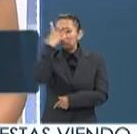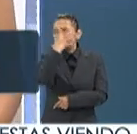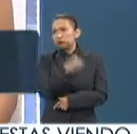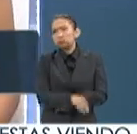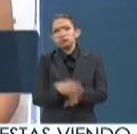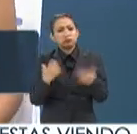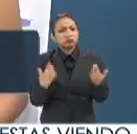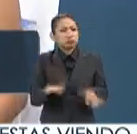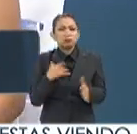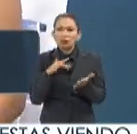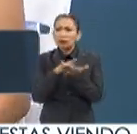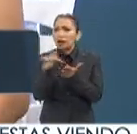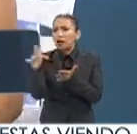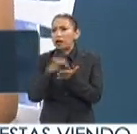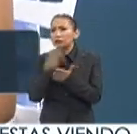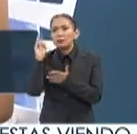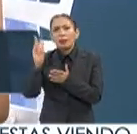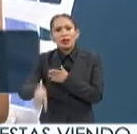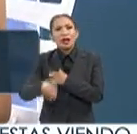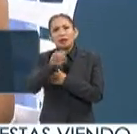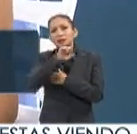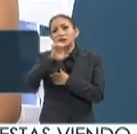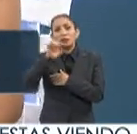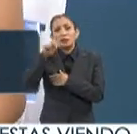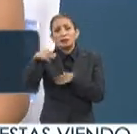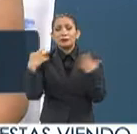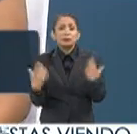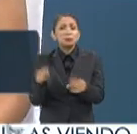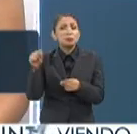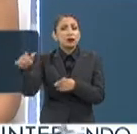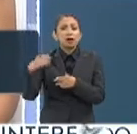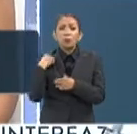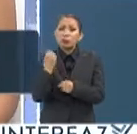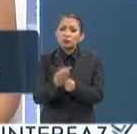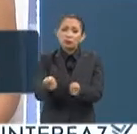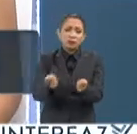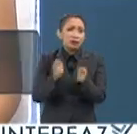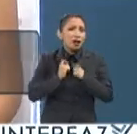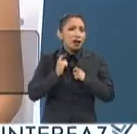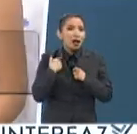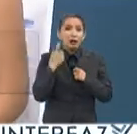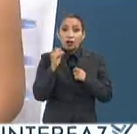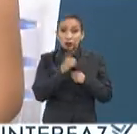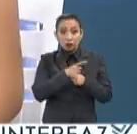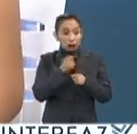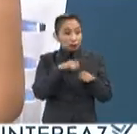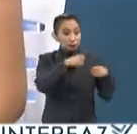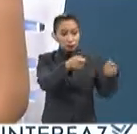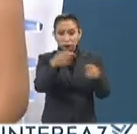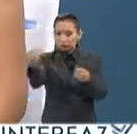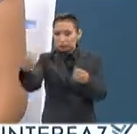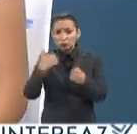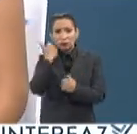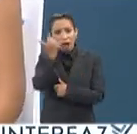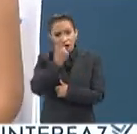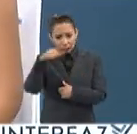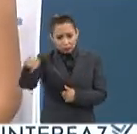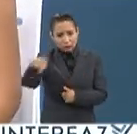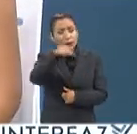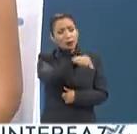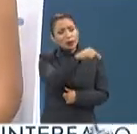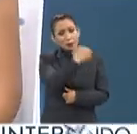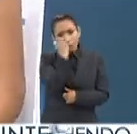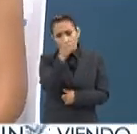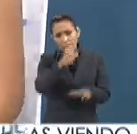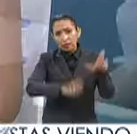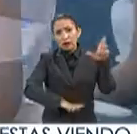hermosa. Agradezco muchísimo a la Secretaría de Educación Pública por esa oportunidad que no solamente me dio a mí, sino a muchos estudiantes de